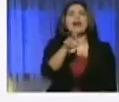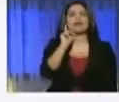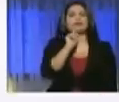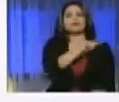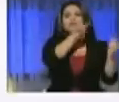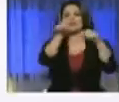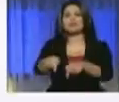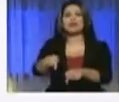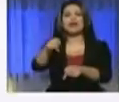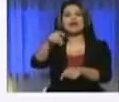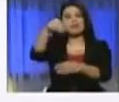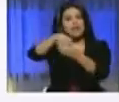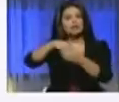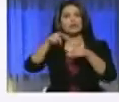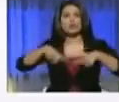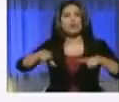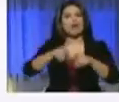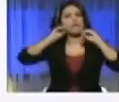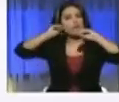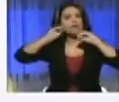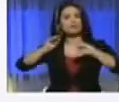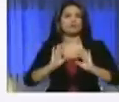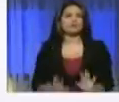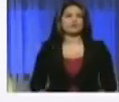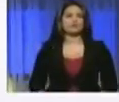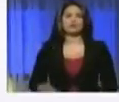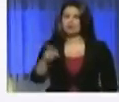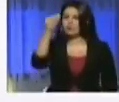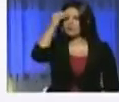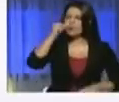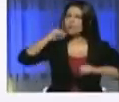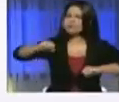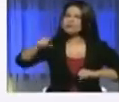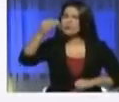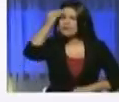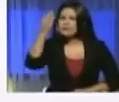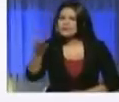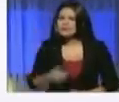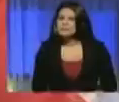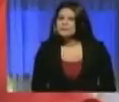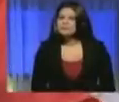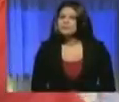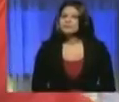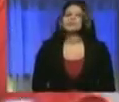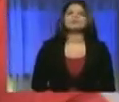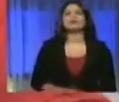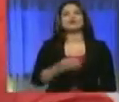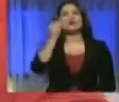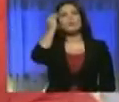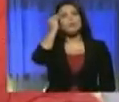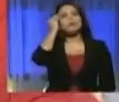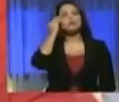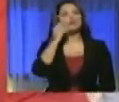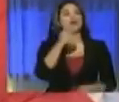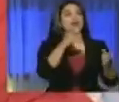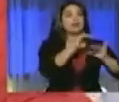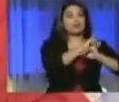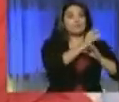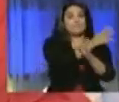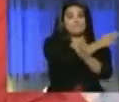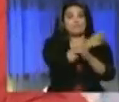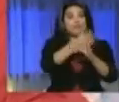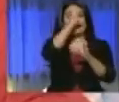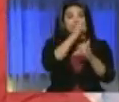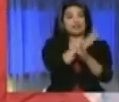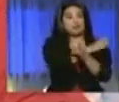Centro Nacional de Alto Rendimiento. ¿Qué dice Mimú? Presidente, yo pienso que terminando este ciclo olímpico, ya el ministro Amelio